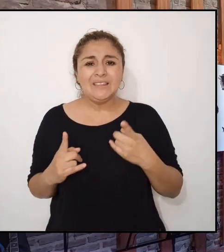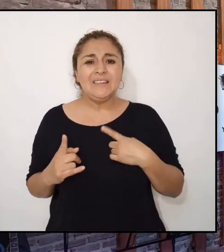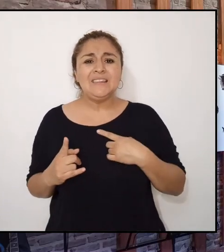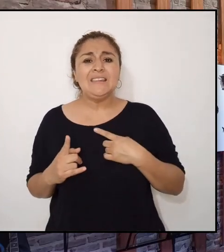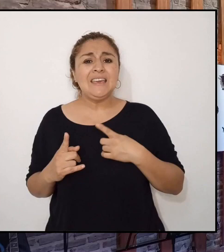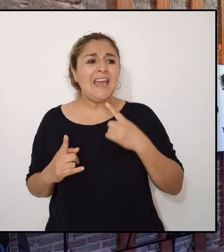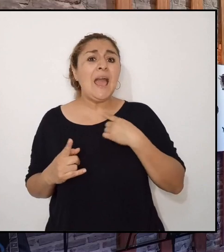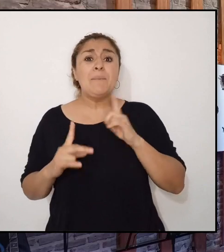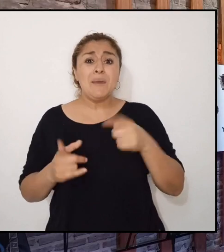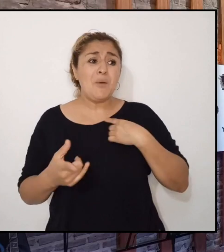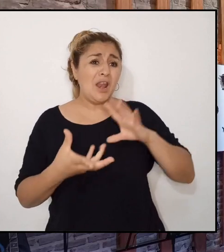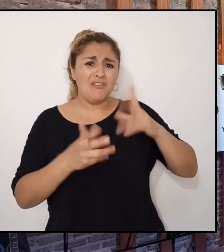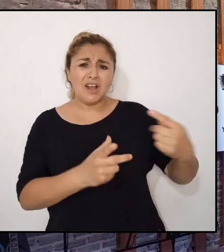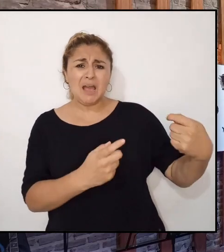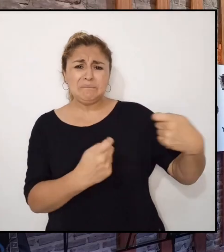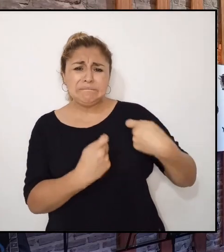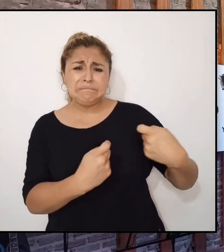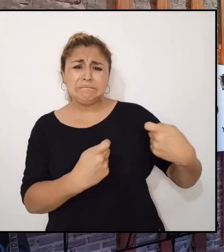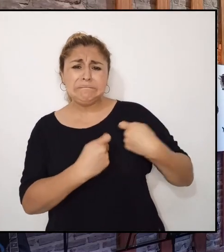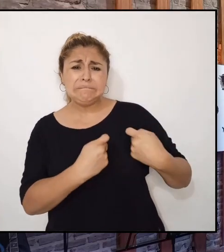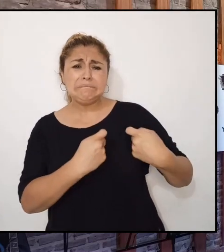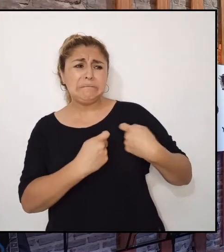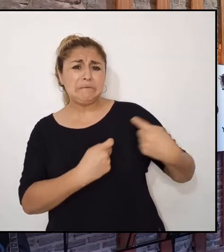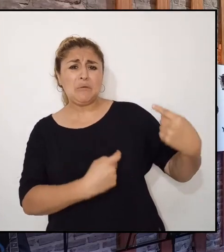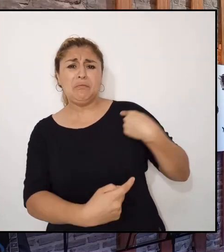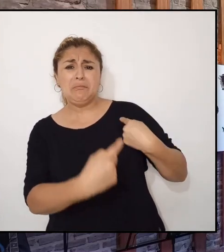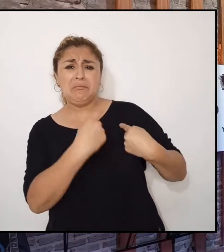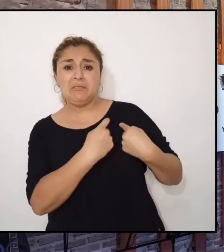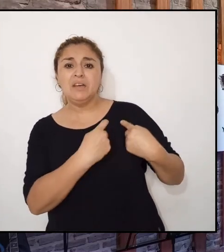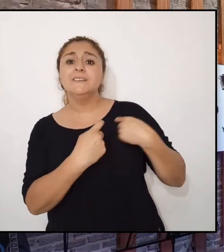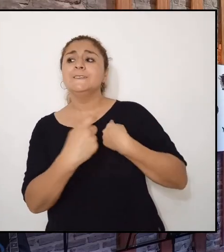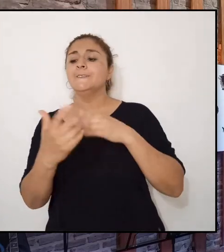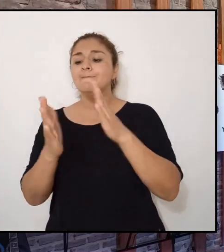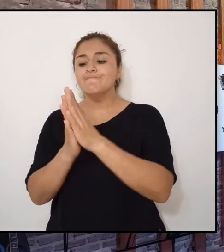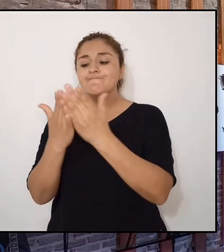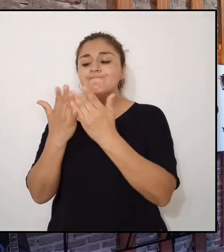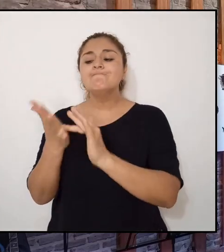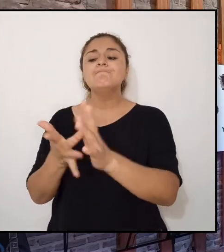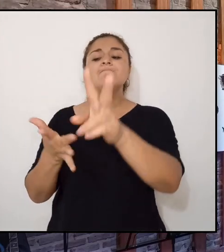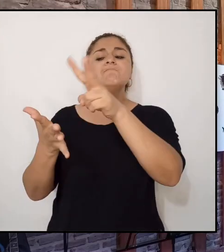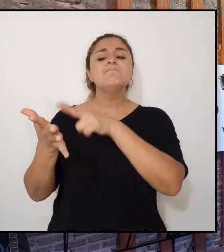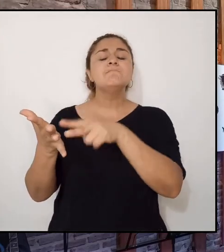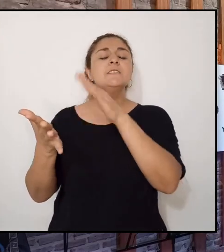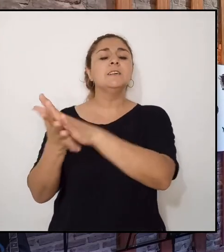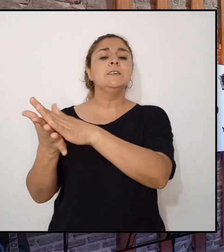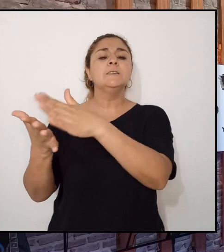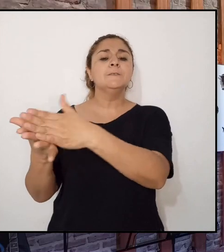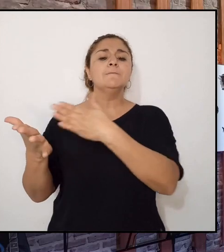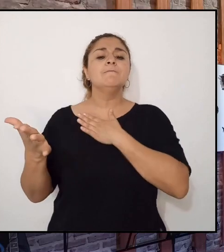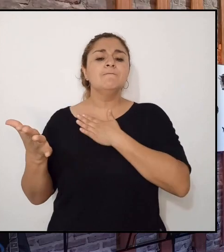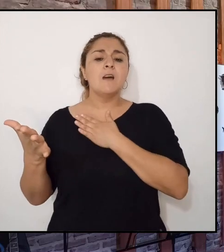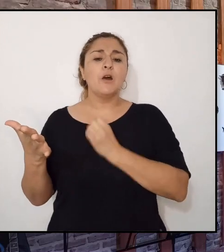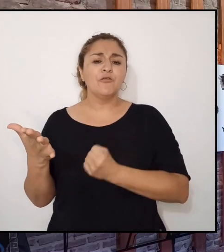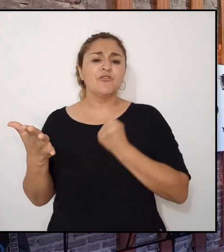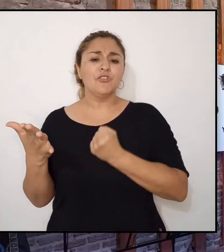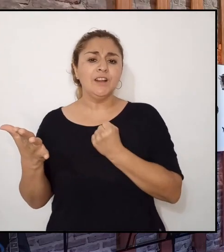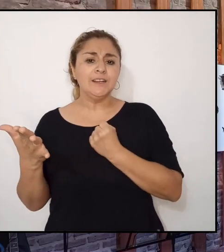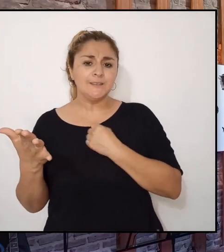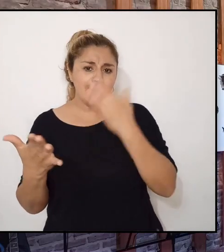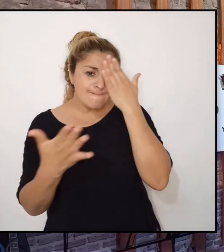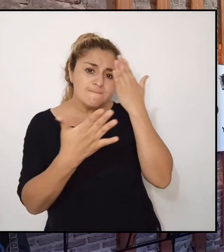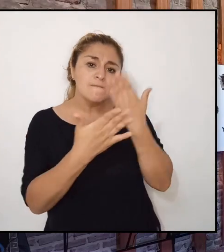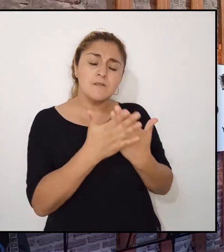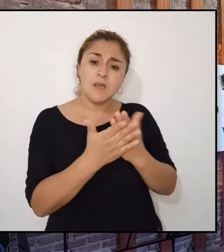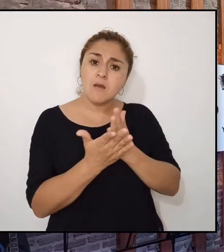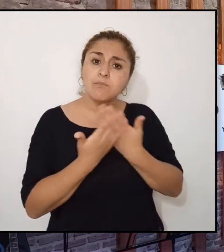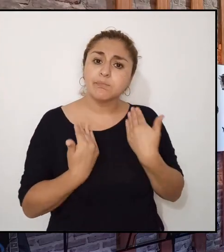que me imponen. Jesús no es una religión, Jesús no es una serie de reglas que tengo que seguir. Jesús